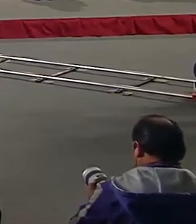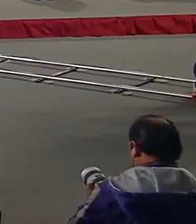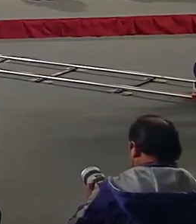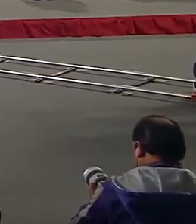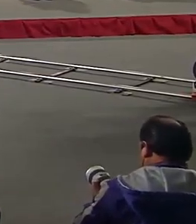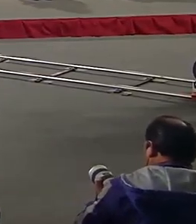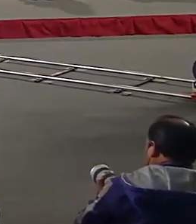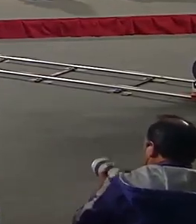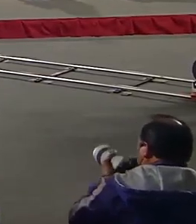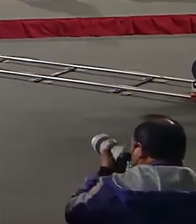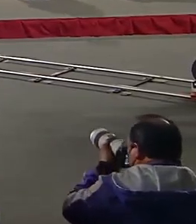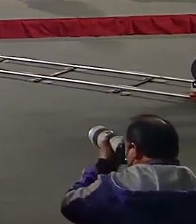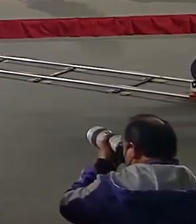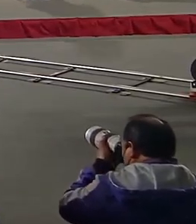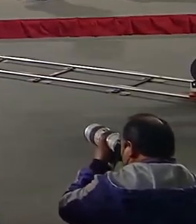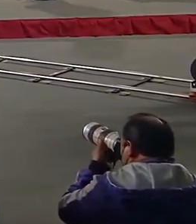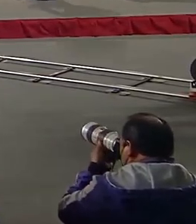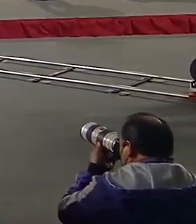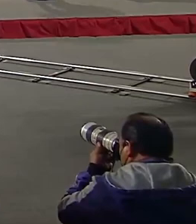Gracias.